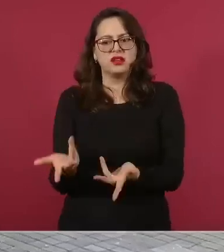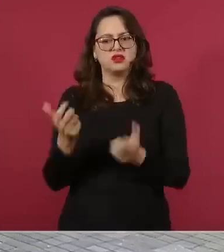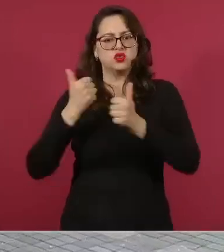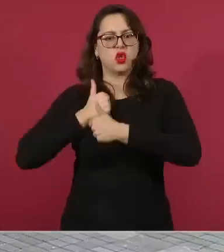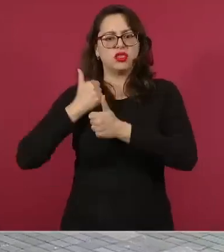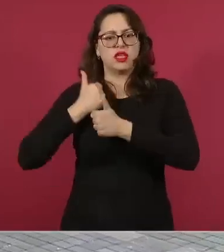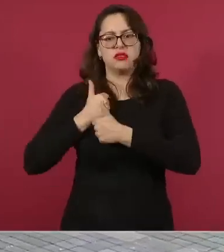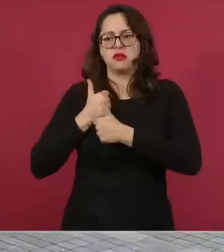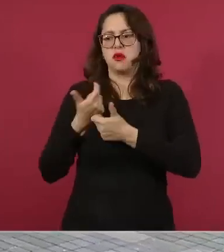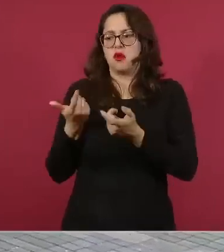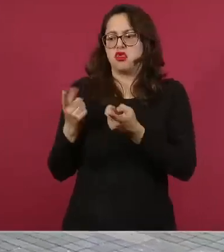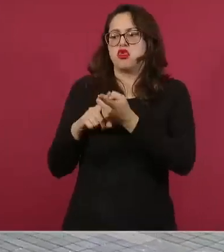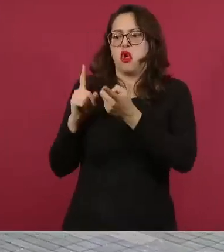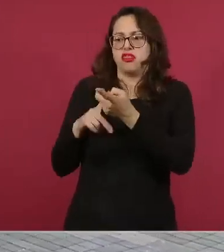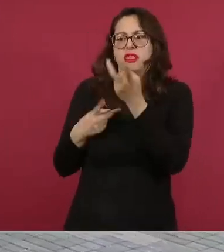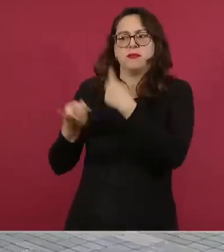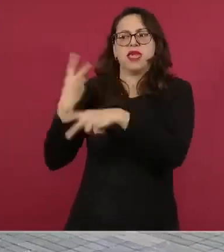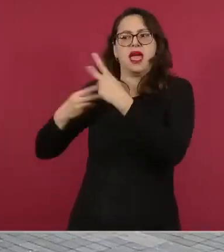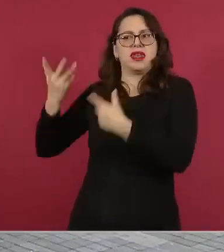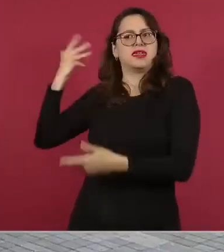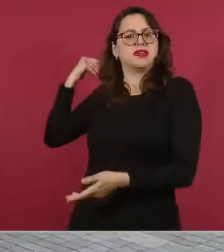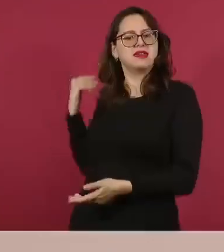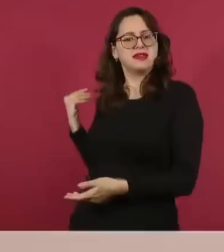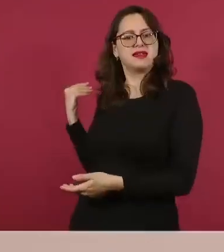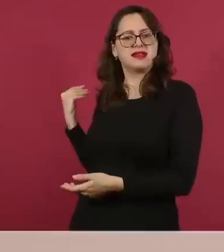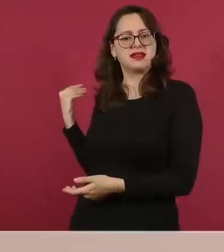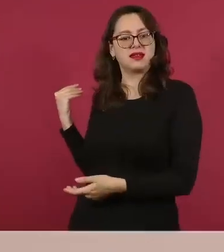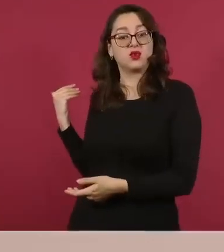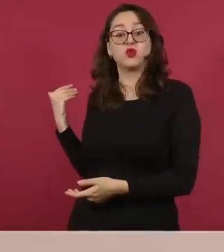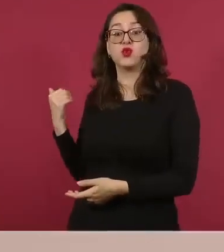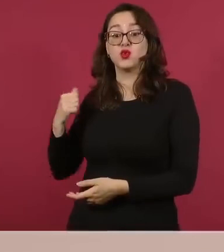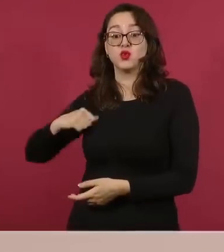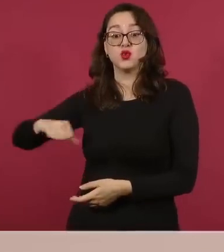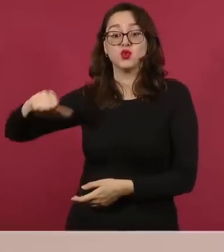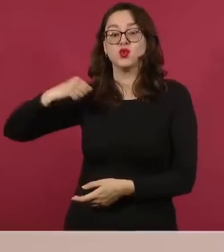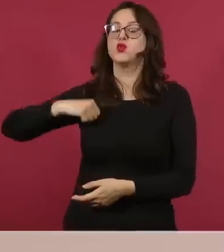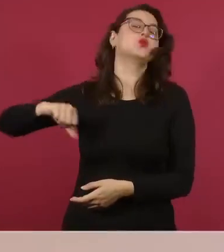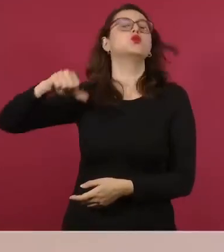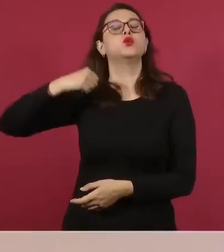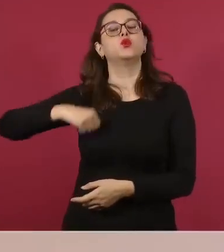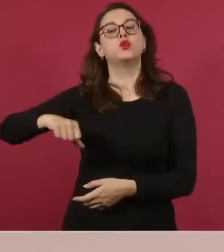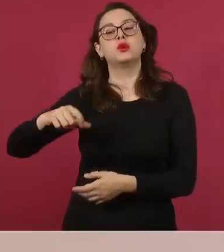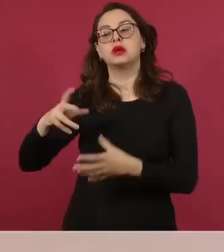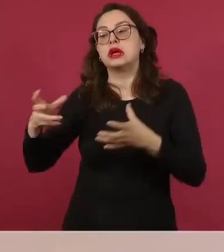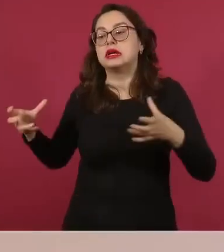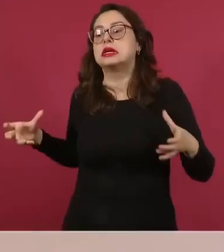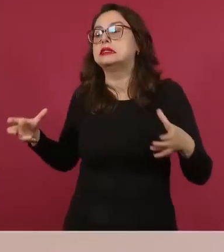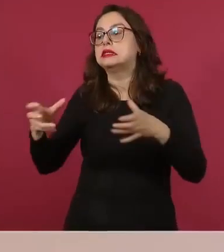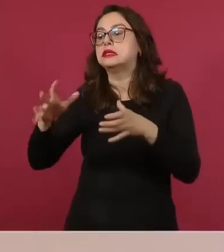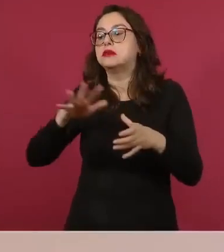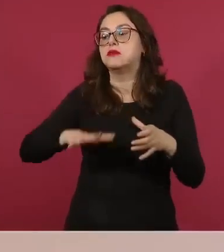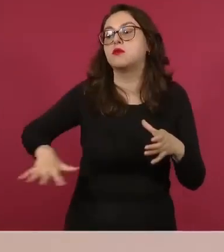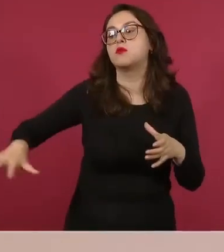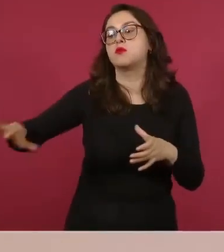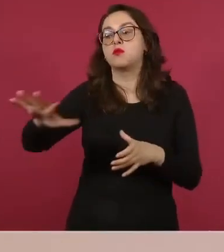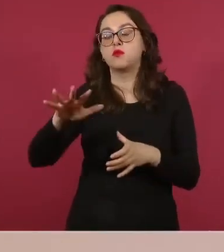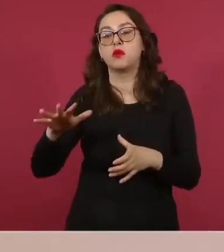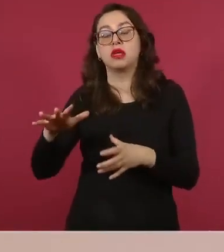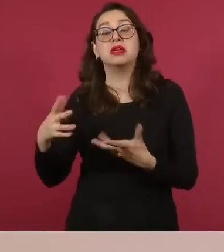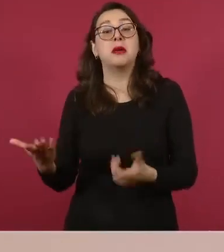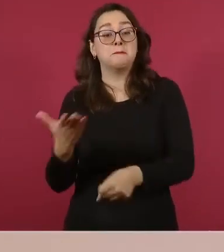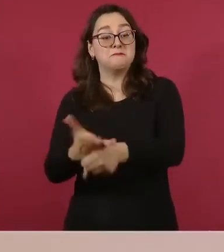para desconocer y combatir a Victoriano Huerta, luego del golpe de